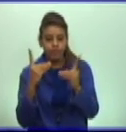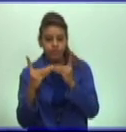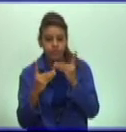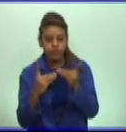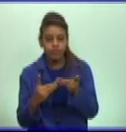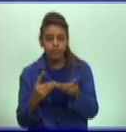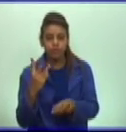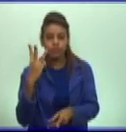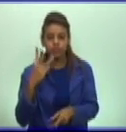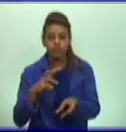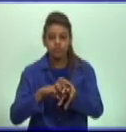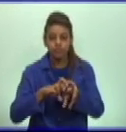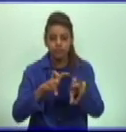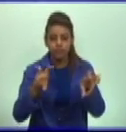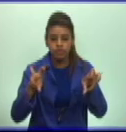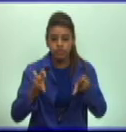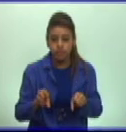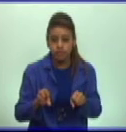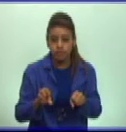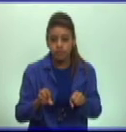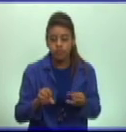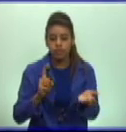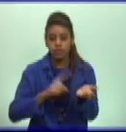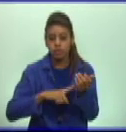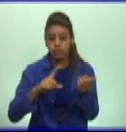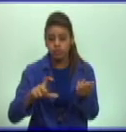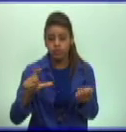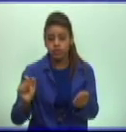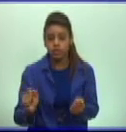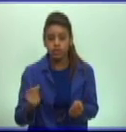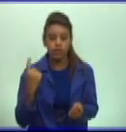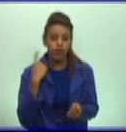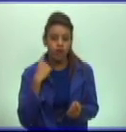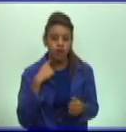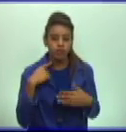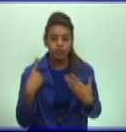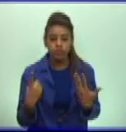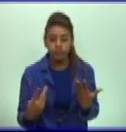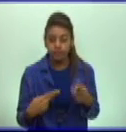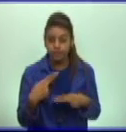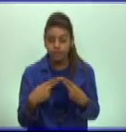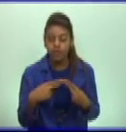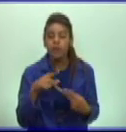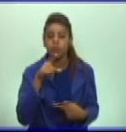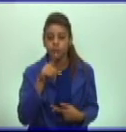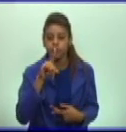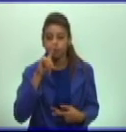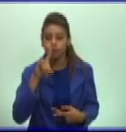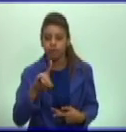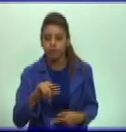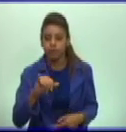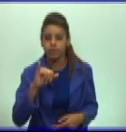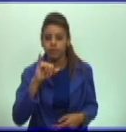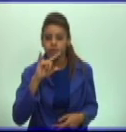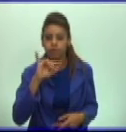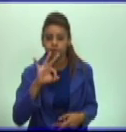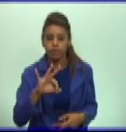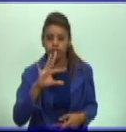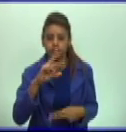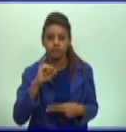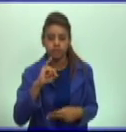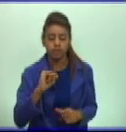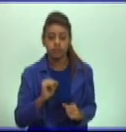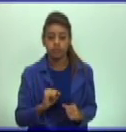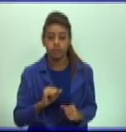congreso del Partido Comunista de Cuba efectuado en el año 1986. Este proceso se lleva a